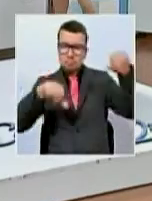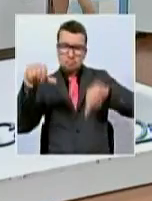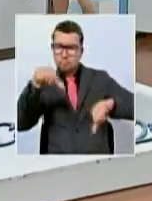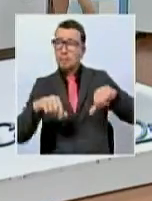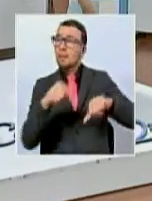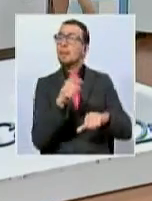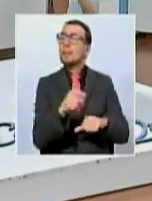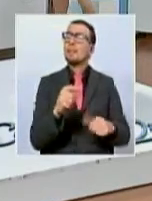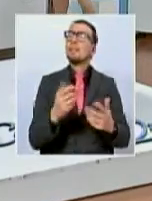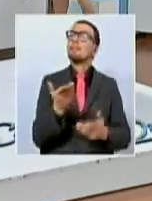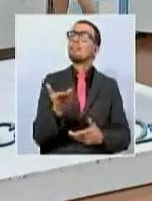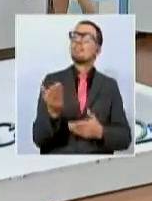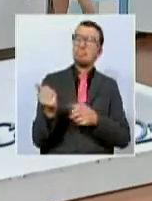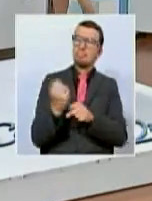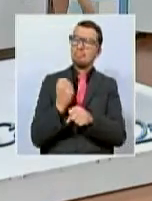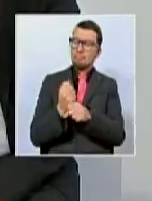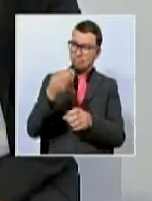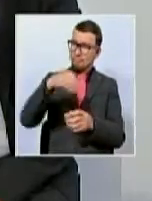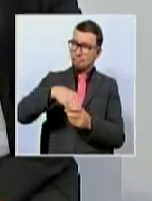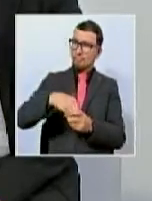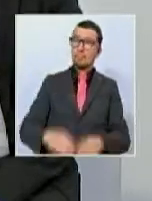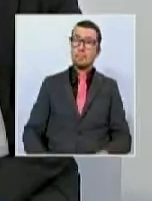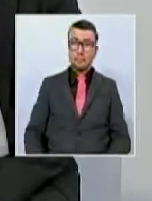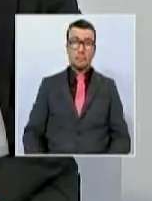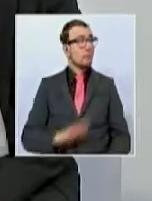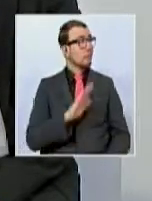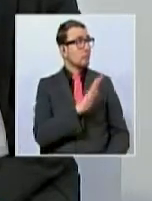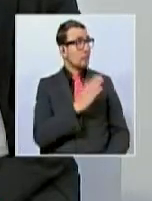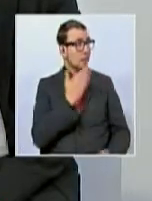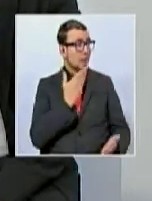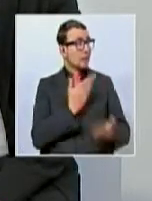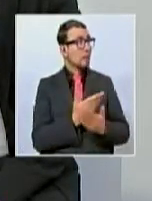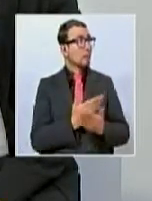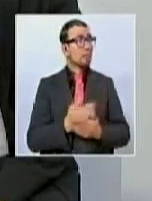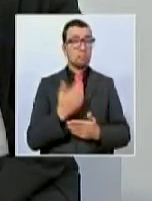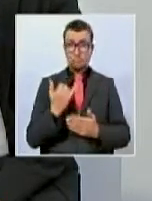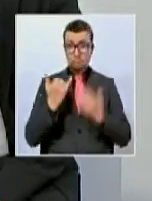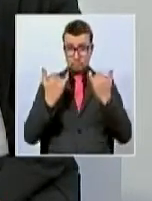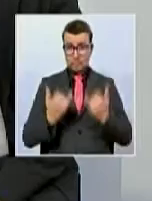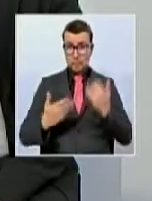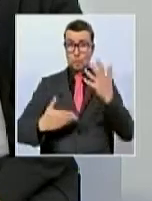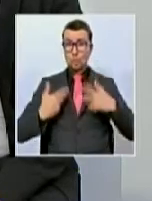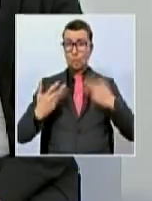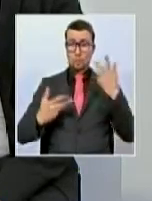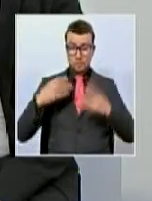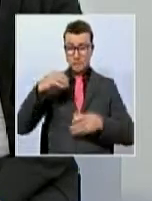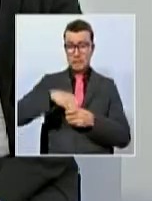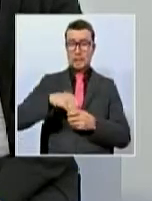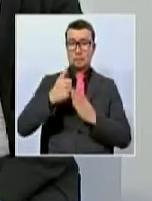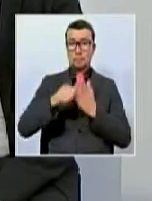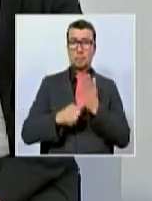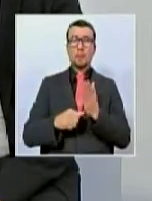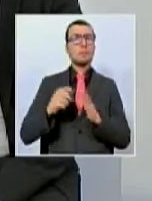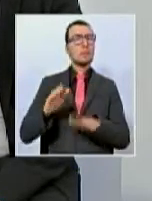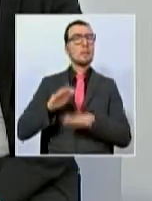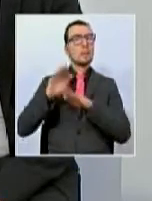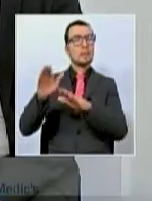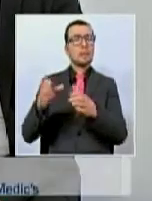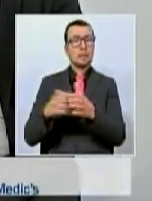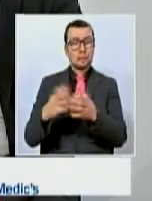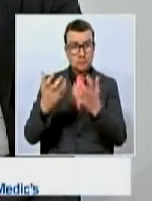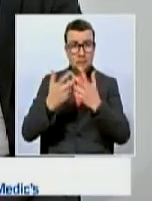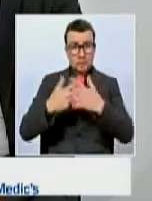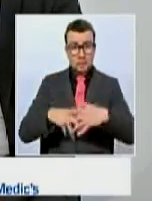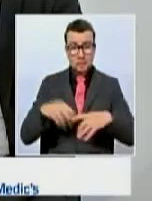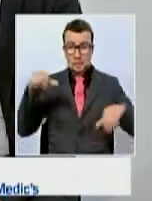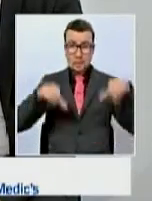trabajo. Gracias, doctor Jorge Enrique, es un placer estar en este programa. Representamos al laboratorio Phytomedics,